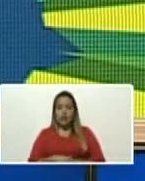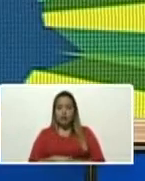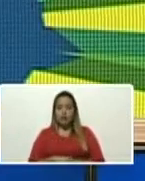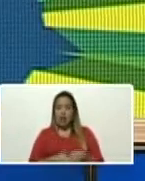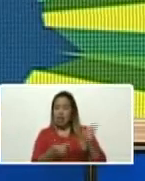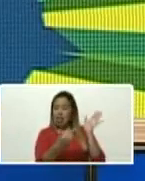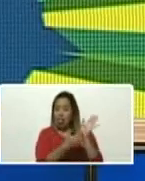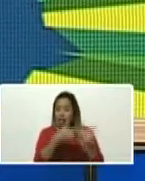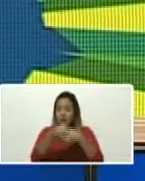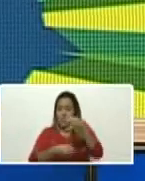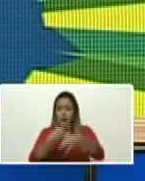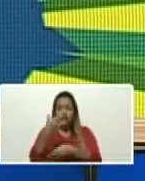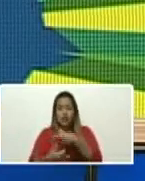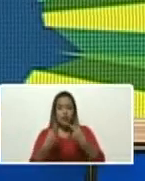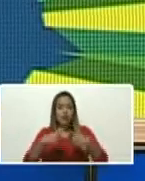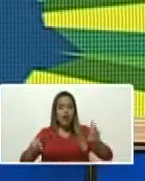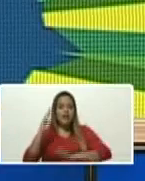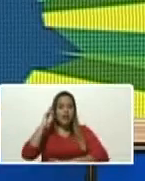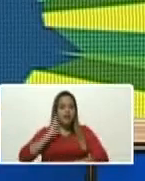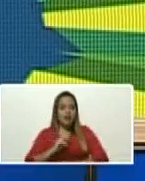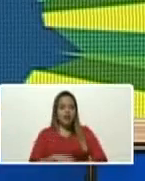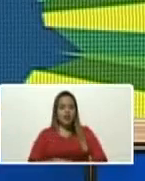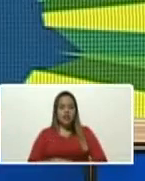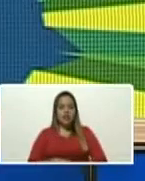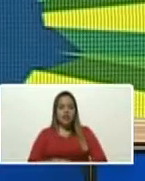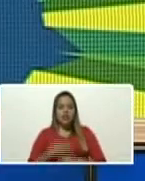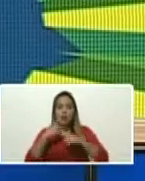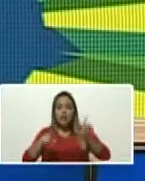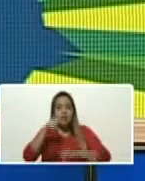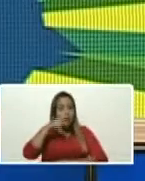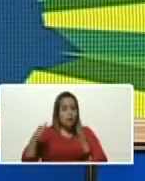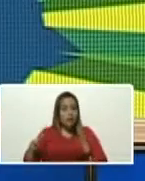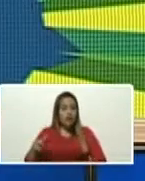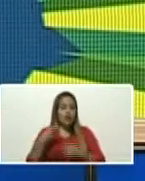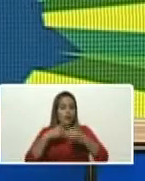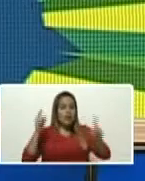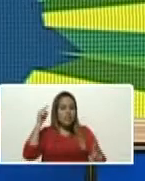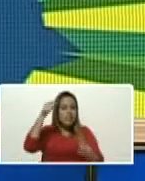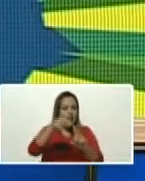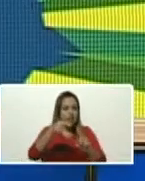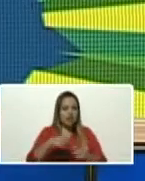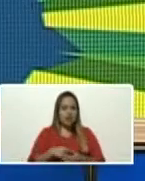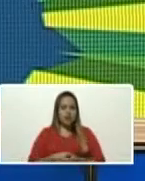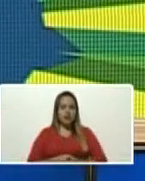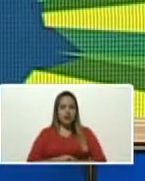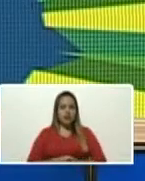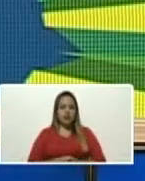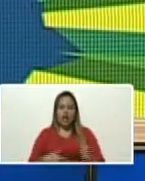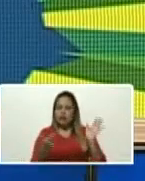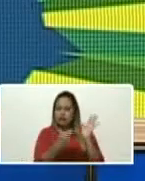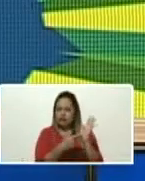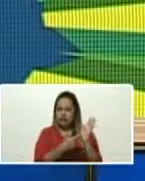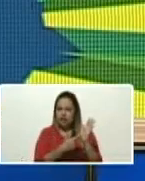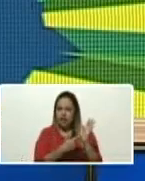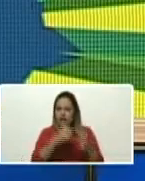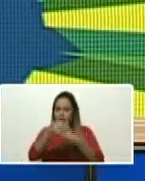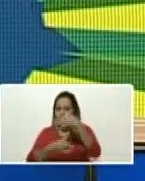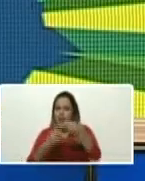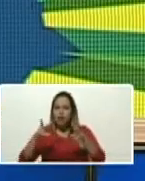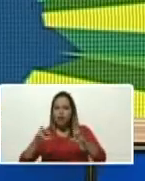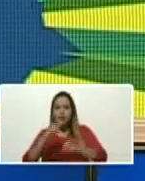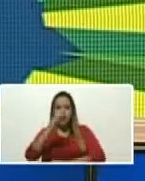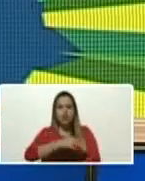proyecto de la democracia bolivariana, la democracia popular, la democracia directa. Aquí habla de la nueva